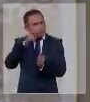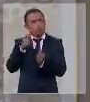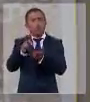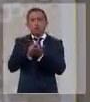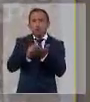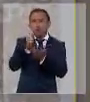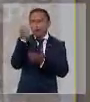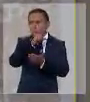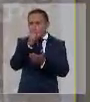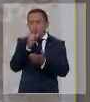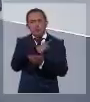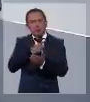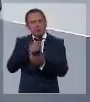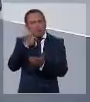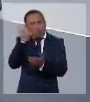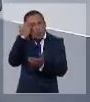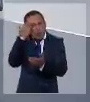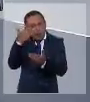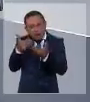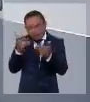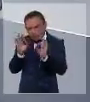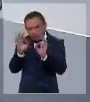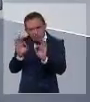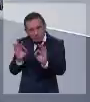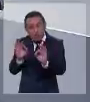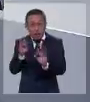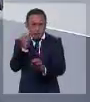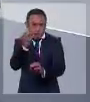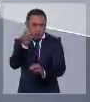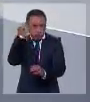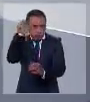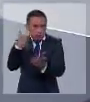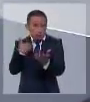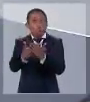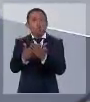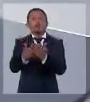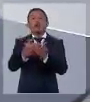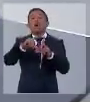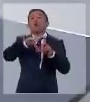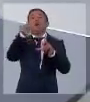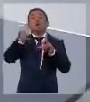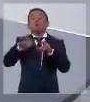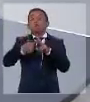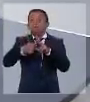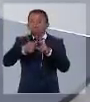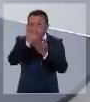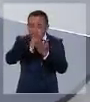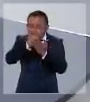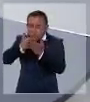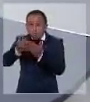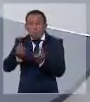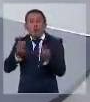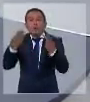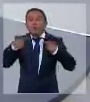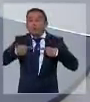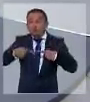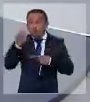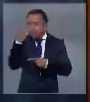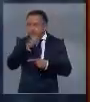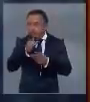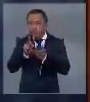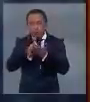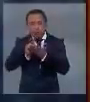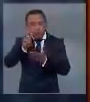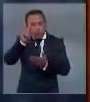yo propongo esto, evidentemente hacer un inventario nacional de quién consume drogas. ¿Se ha hecho usted un chequeo en una clínica pública?